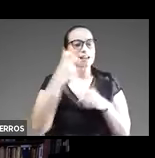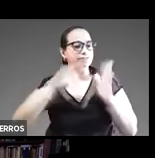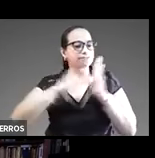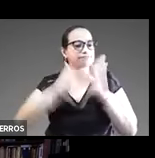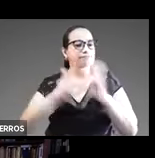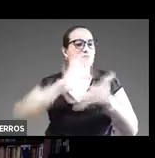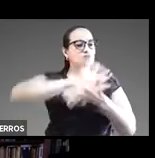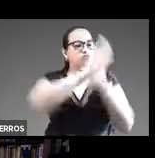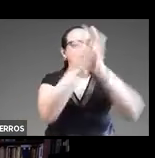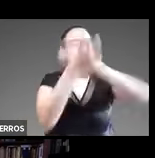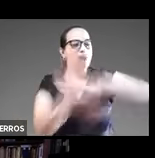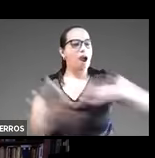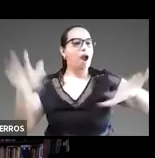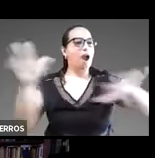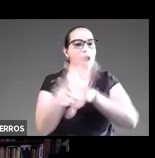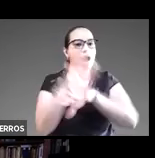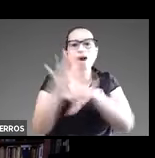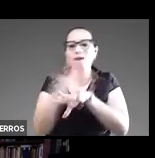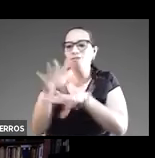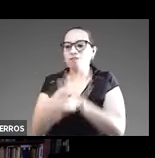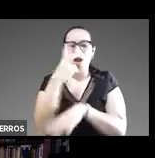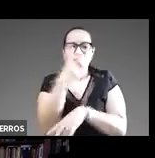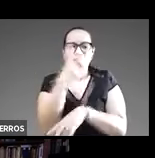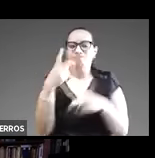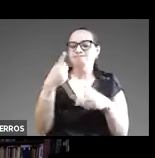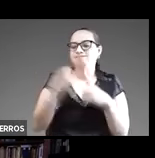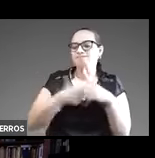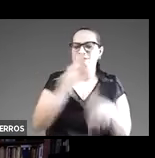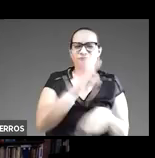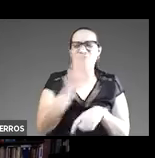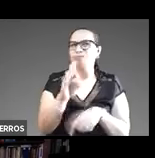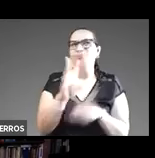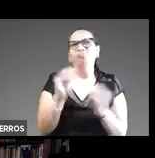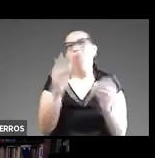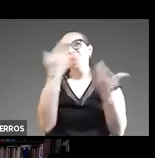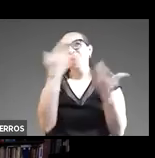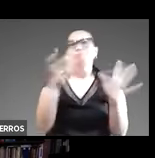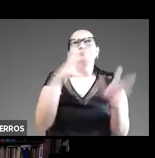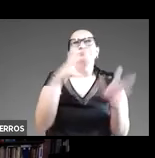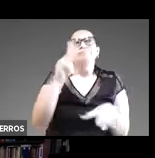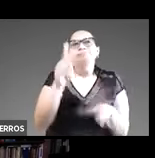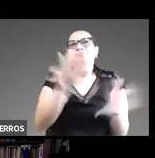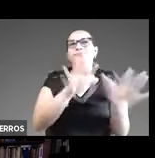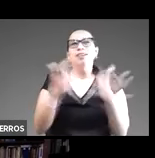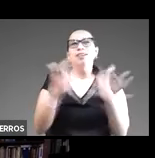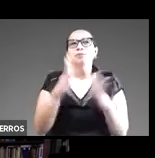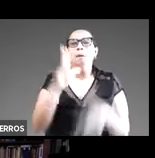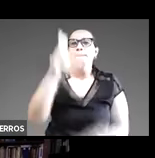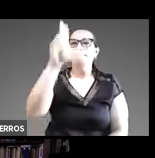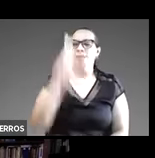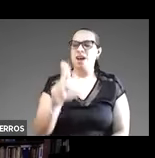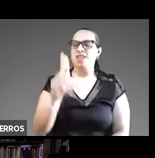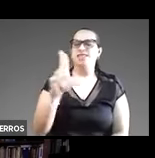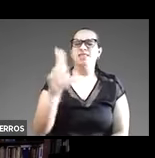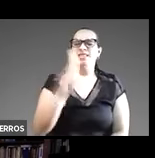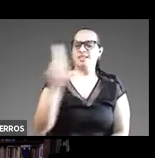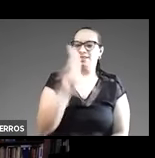La estrategia nace, no tiene una fecha cierta, pero más o menos es el martes